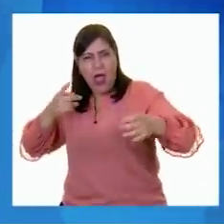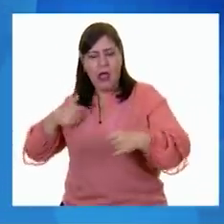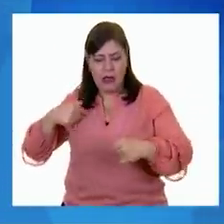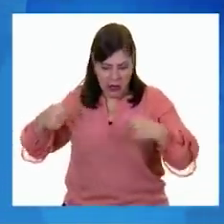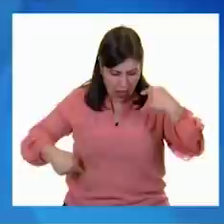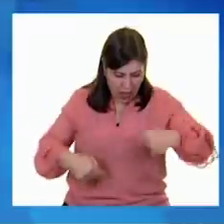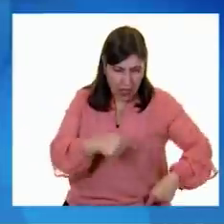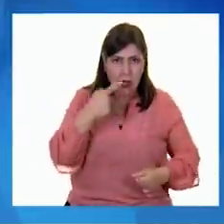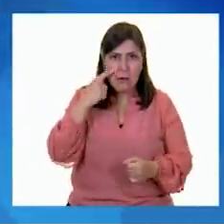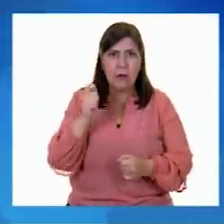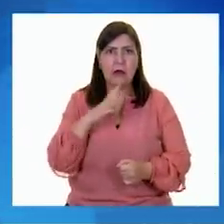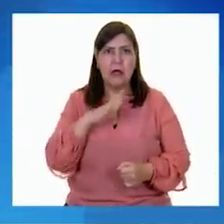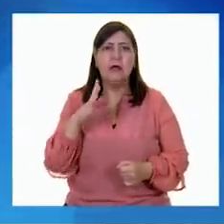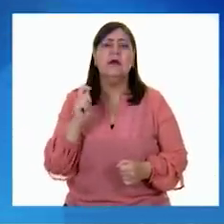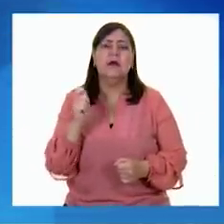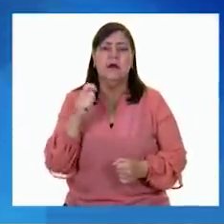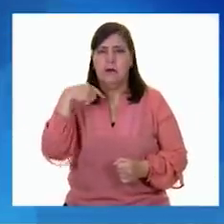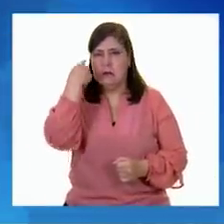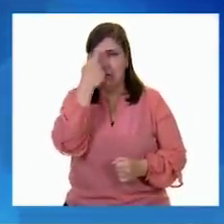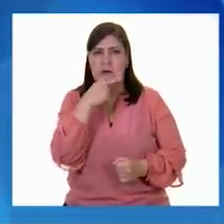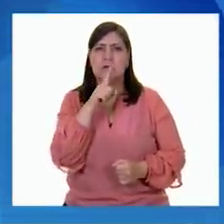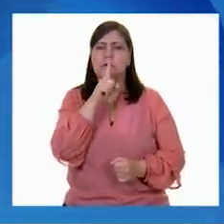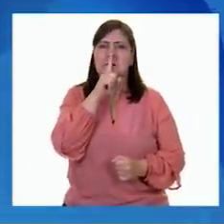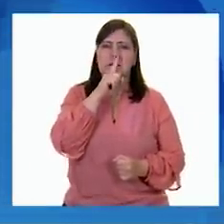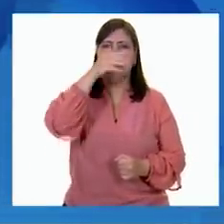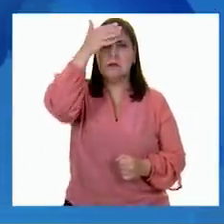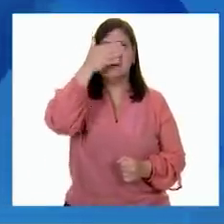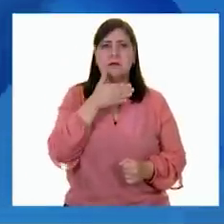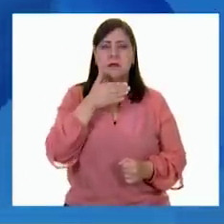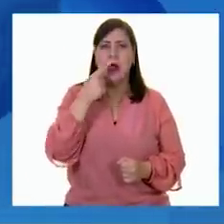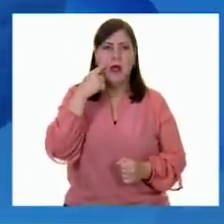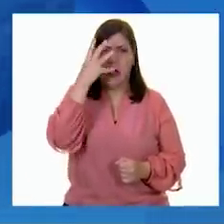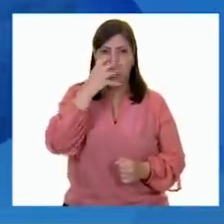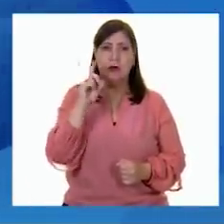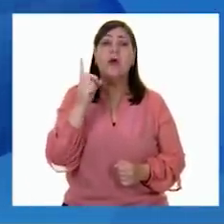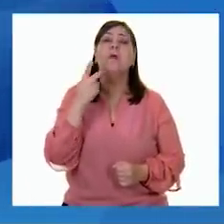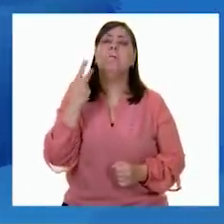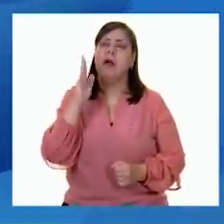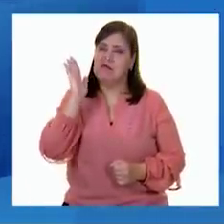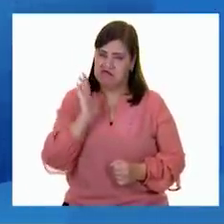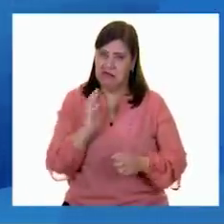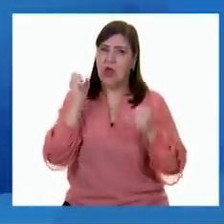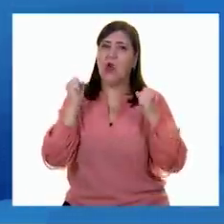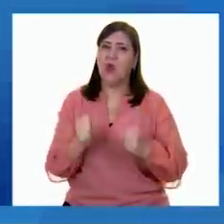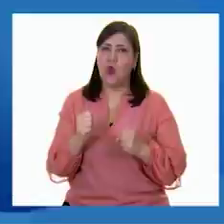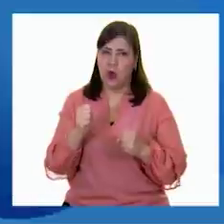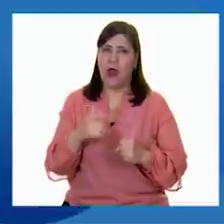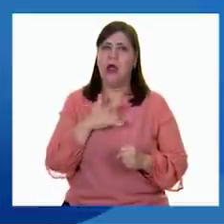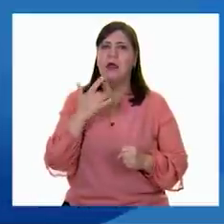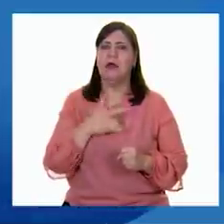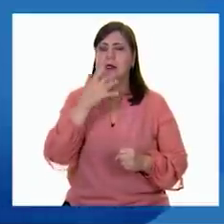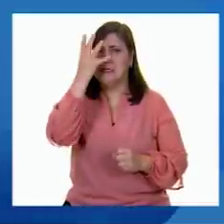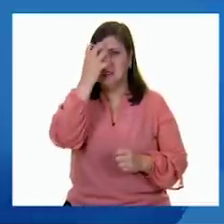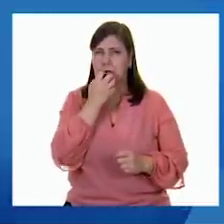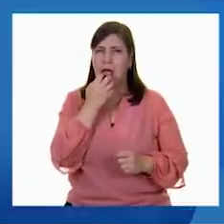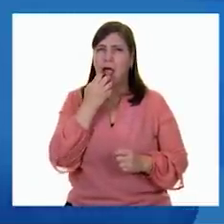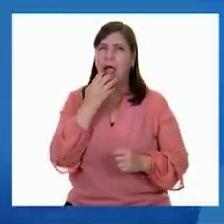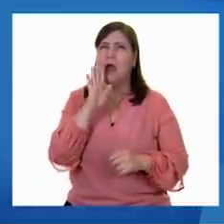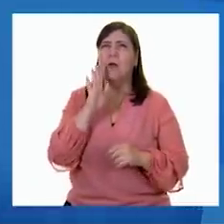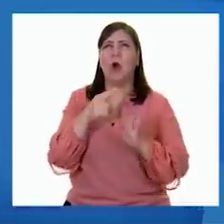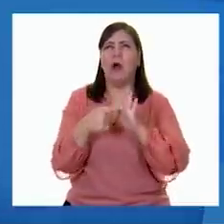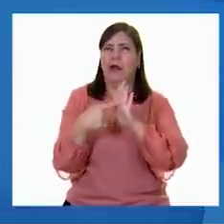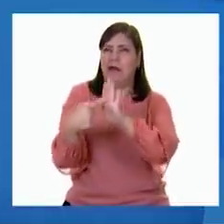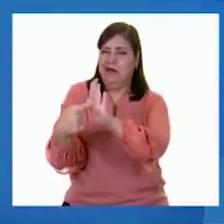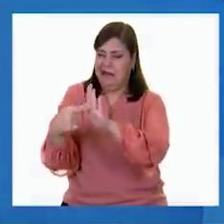cuerpo. Aunque su rostro no nos expresa tristeza, es muy probable que la experimente, como si nos dijera que